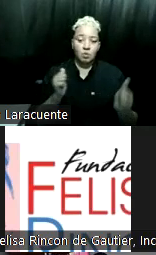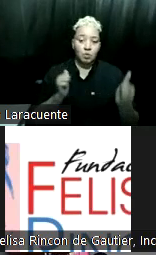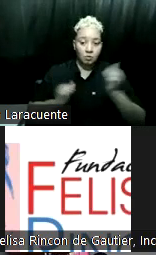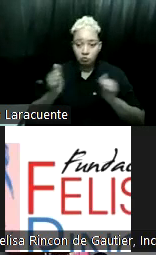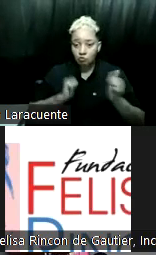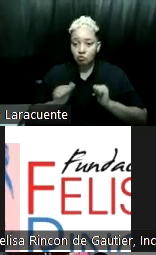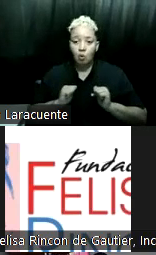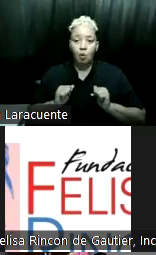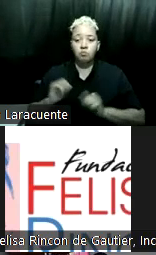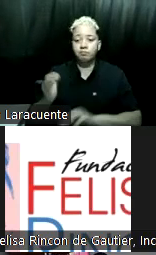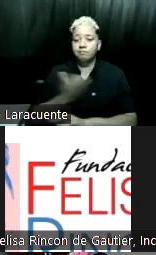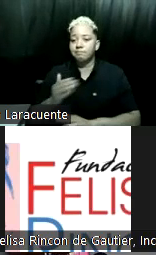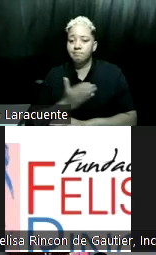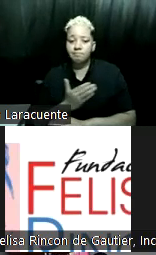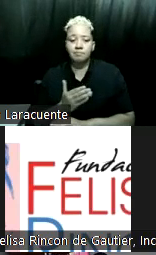espectáculo artístico